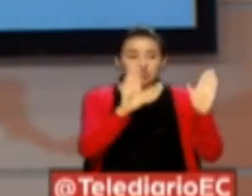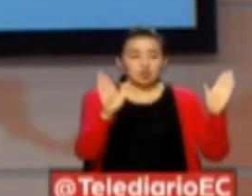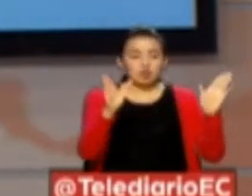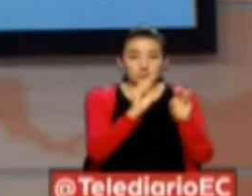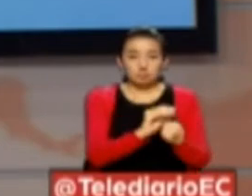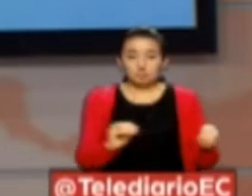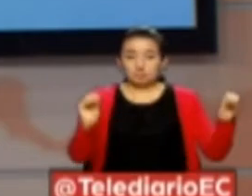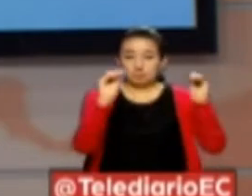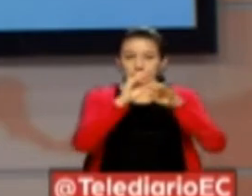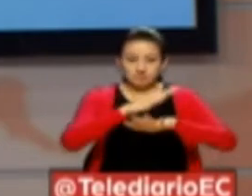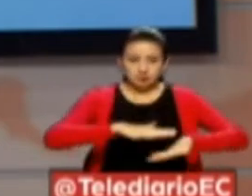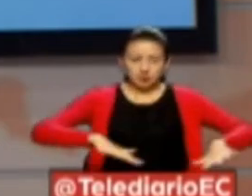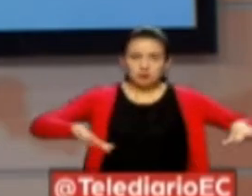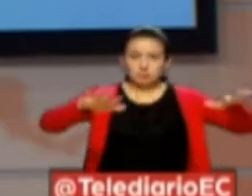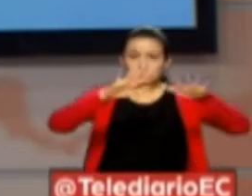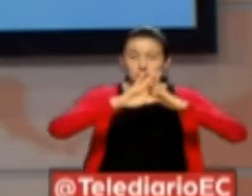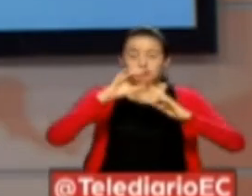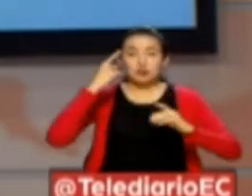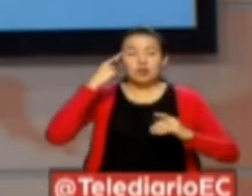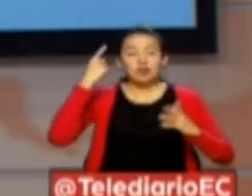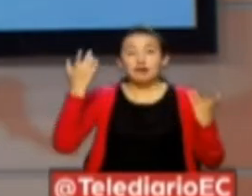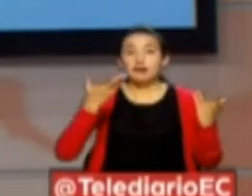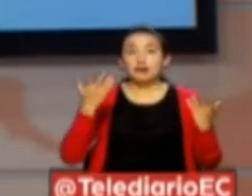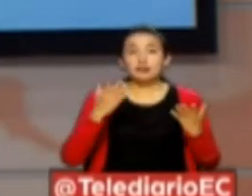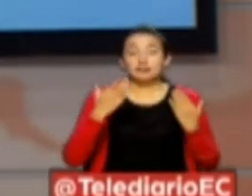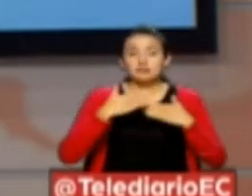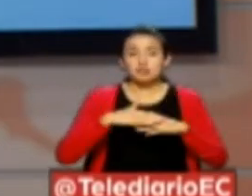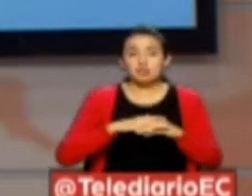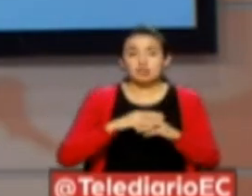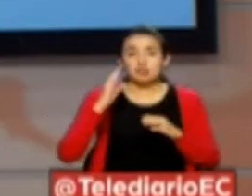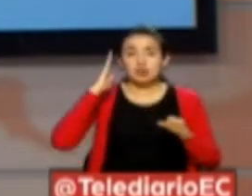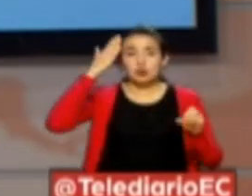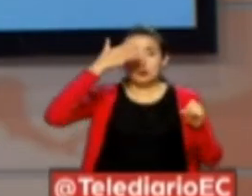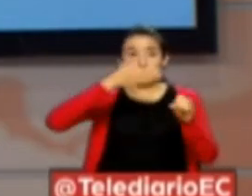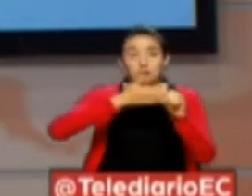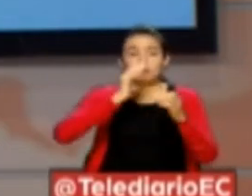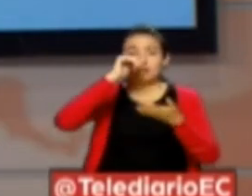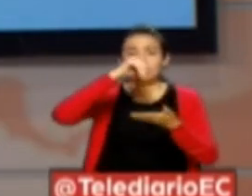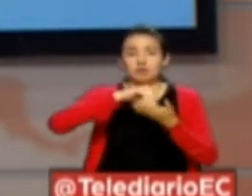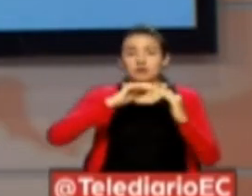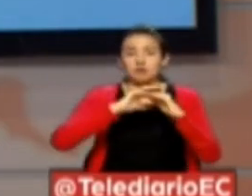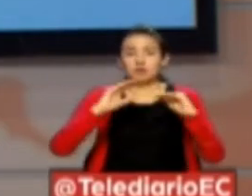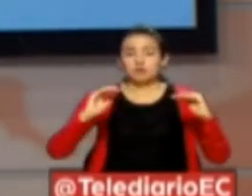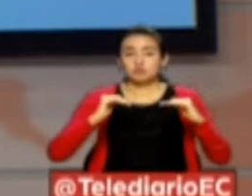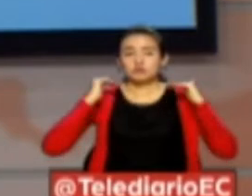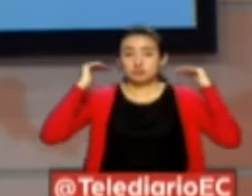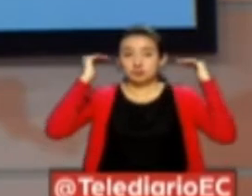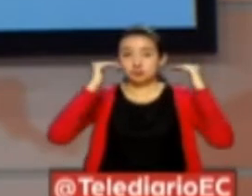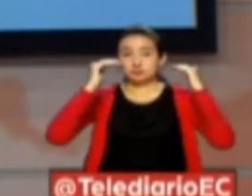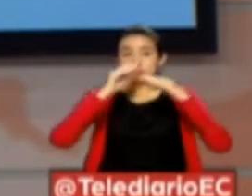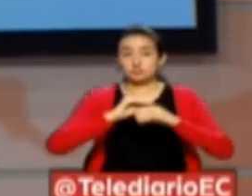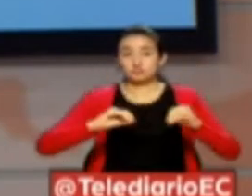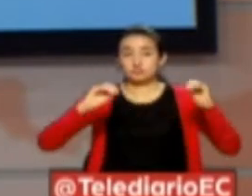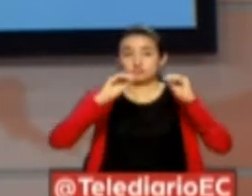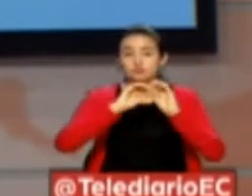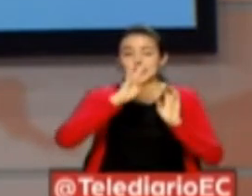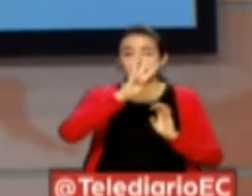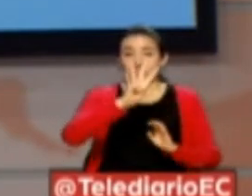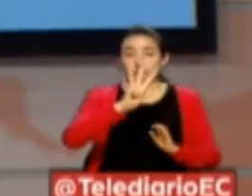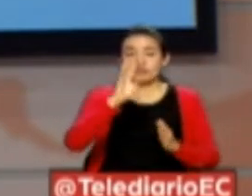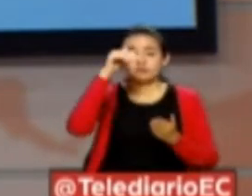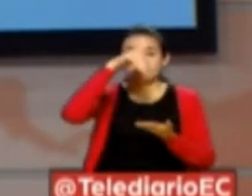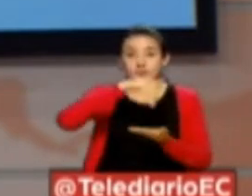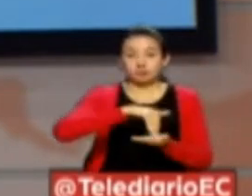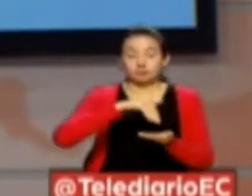poco más al público no esa es la idea de estos centros de alto rendimiento ya que tenemos cuatro centros que para